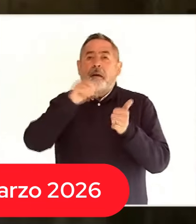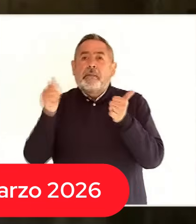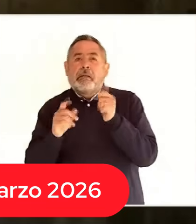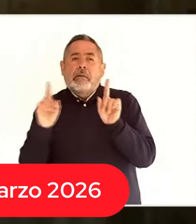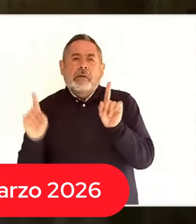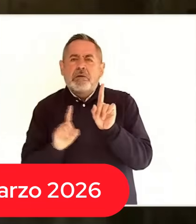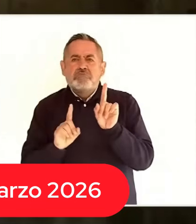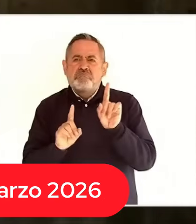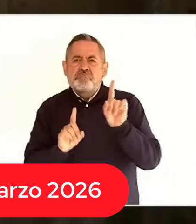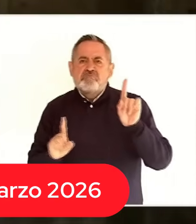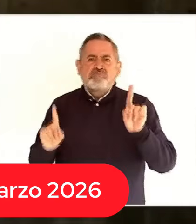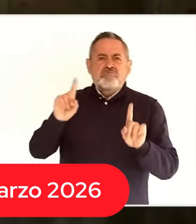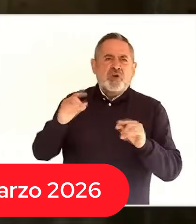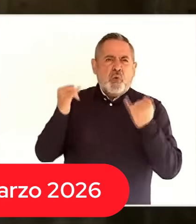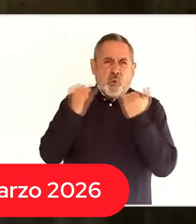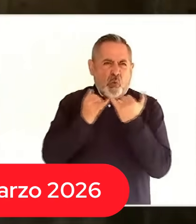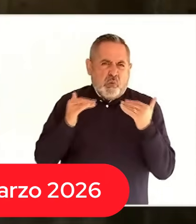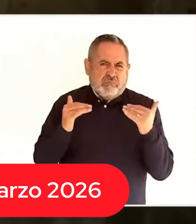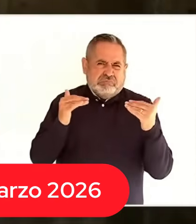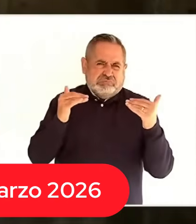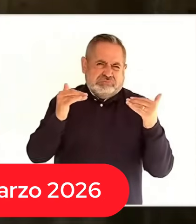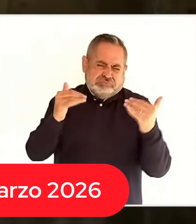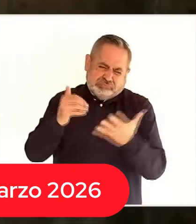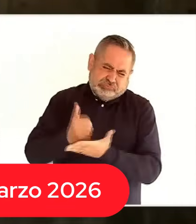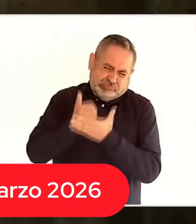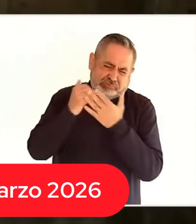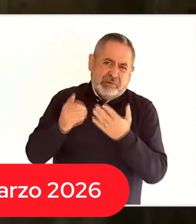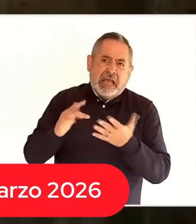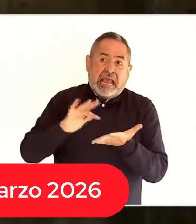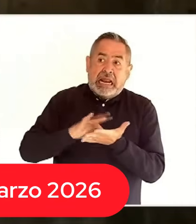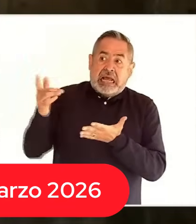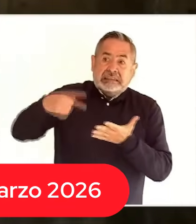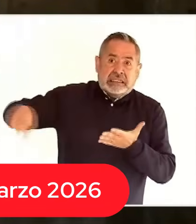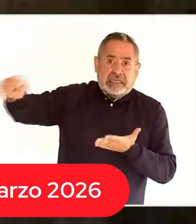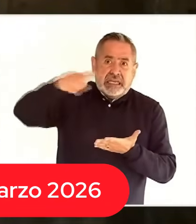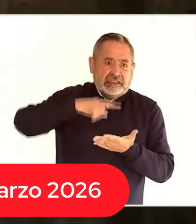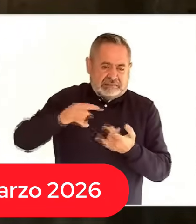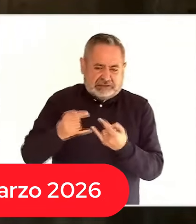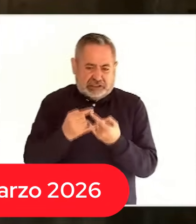el peso de la historia sin doblegarse.